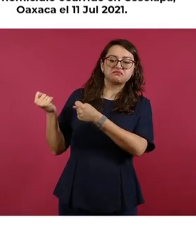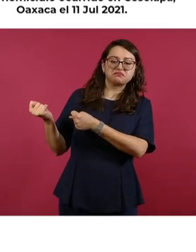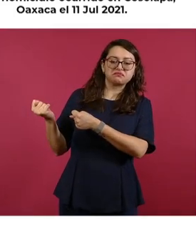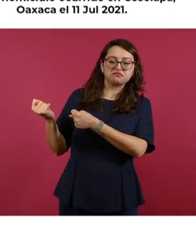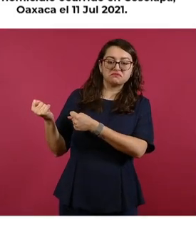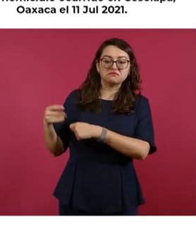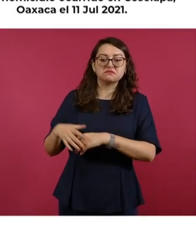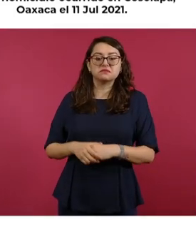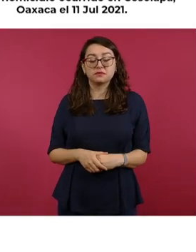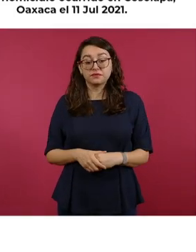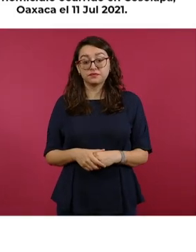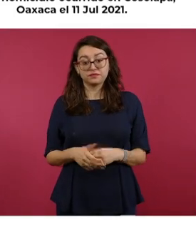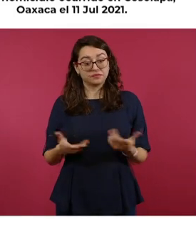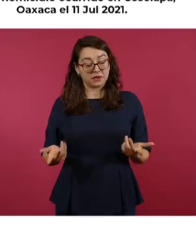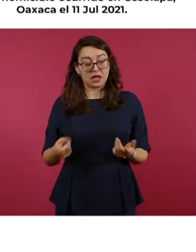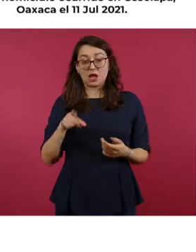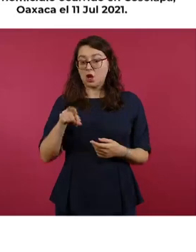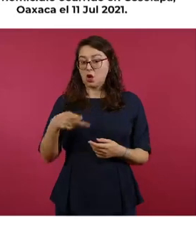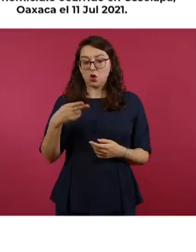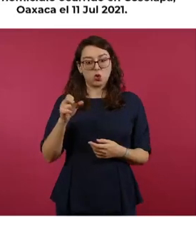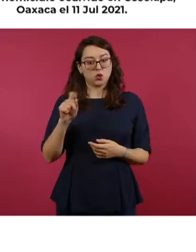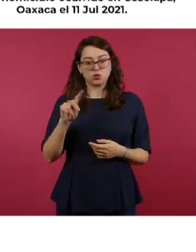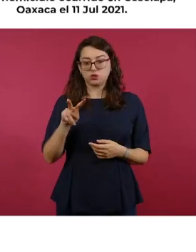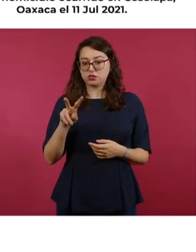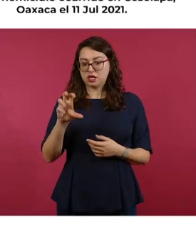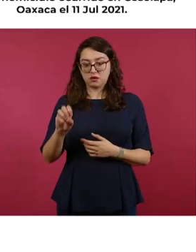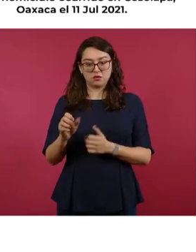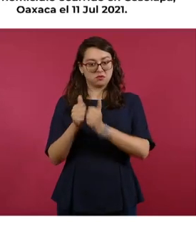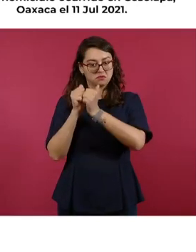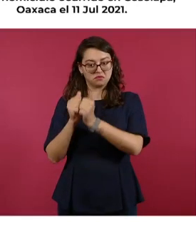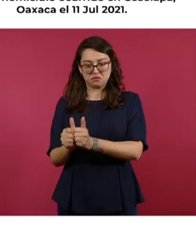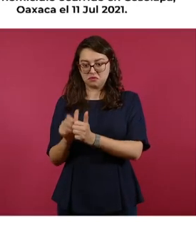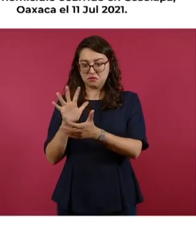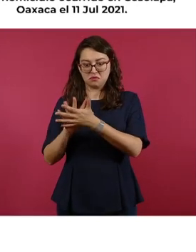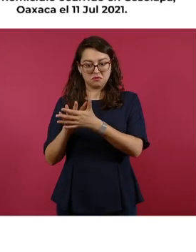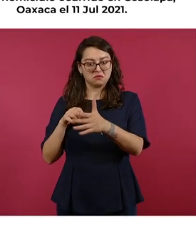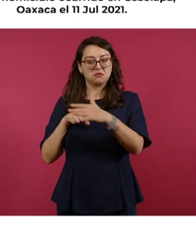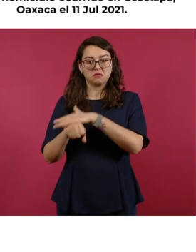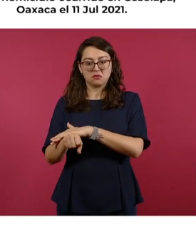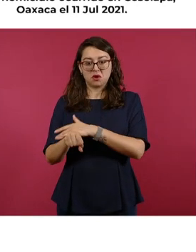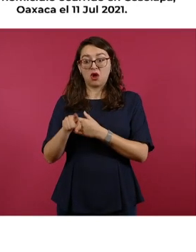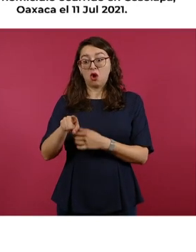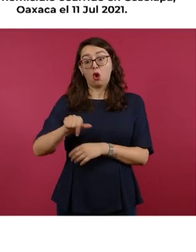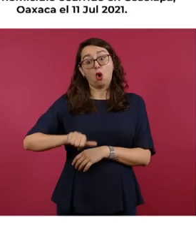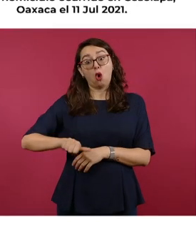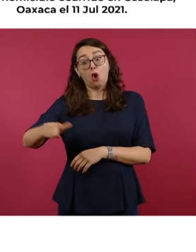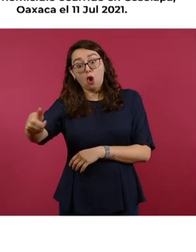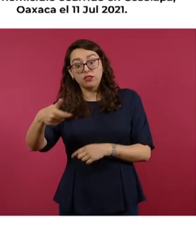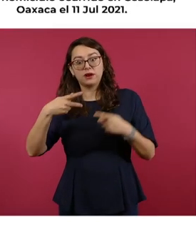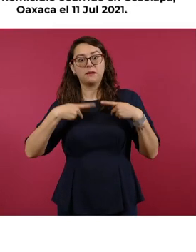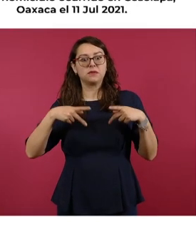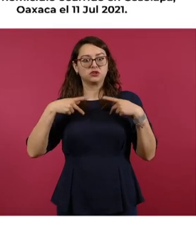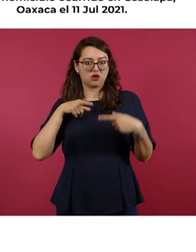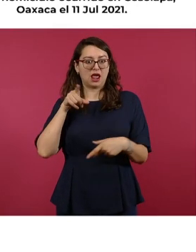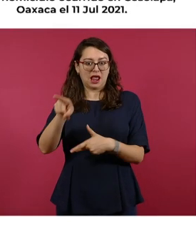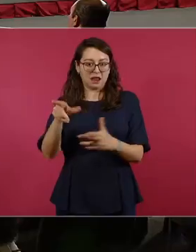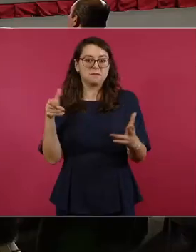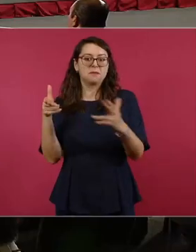embargo, Gustavo N. permanecerá en prisión tras ser reprendido por delito de homicidio de otra víctima. Adelante.